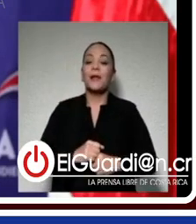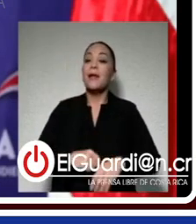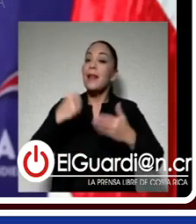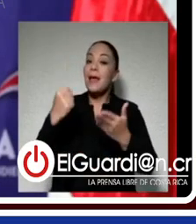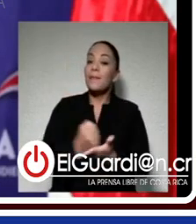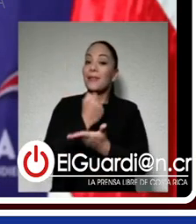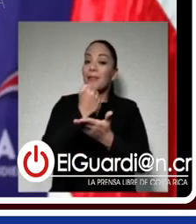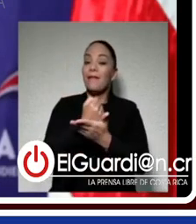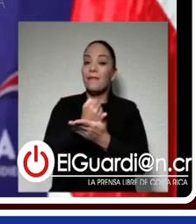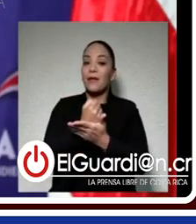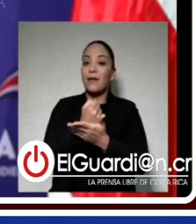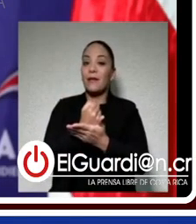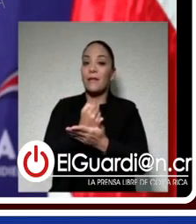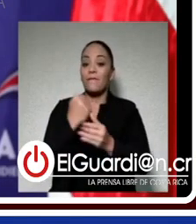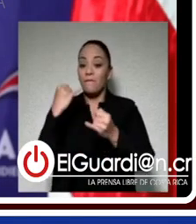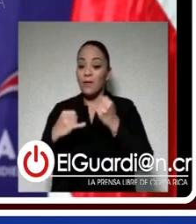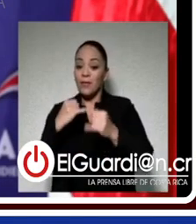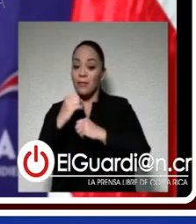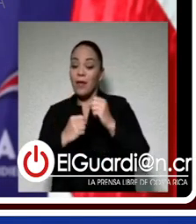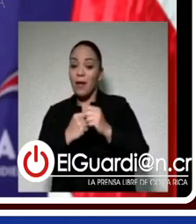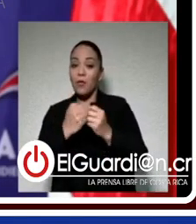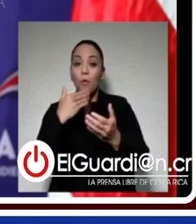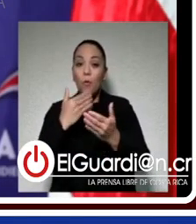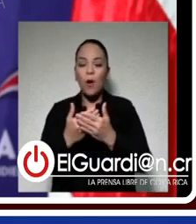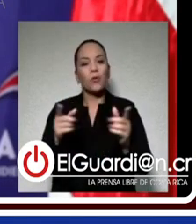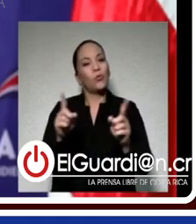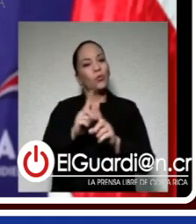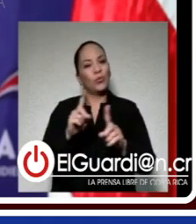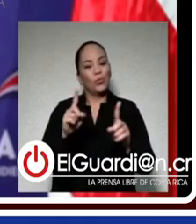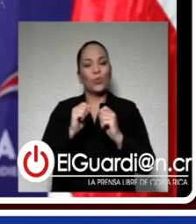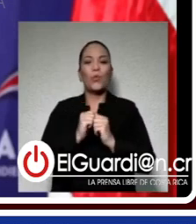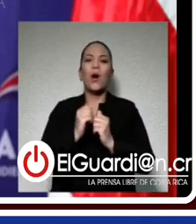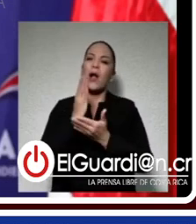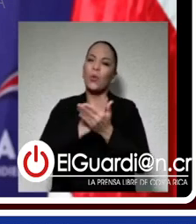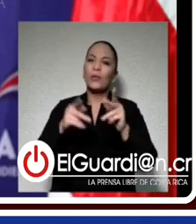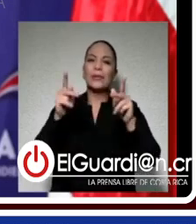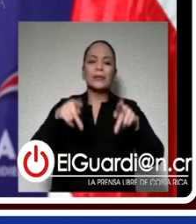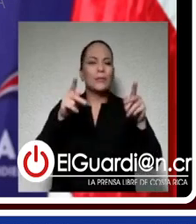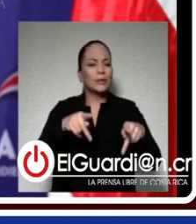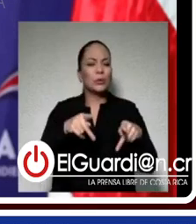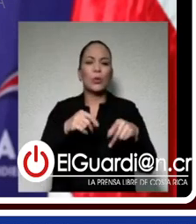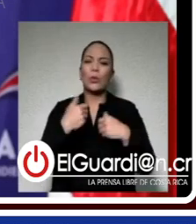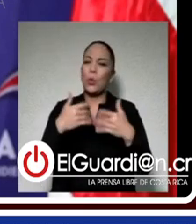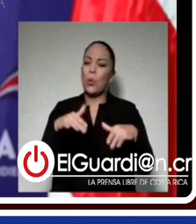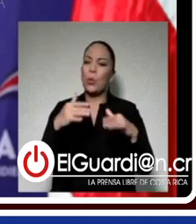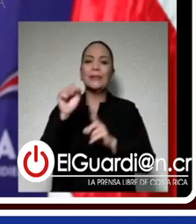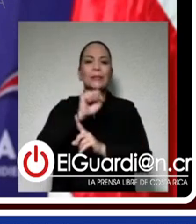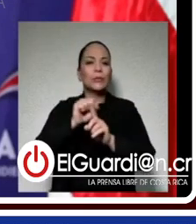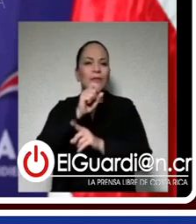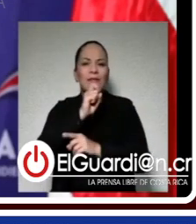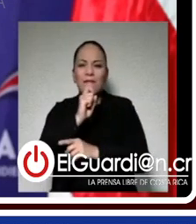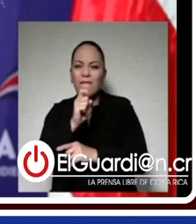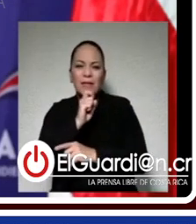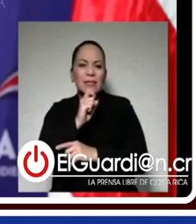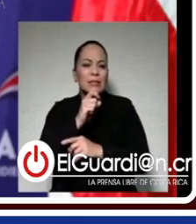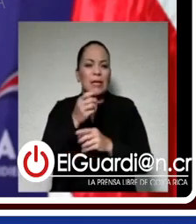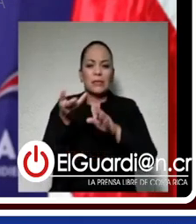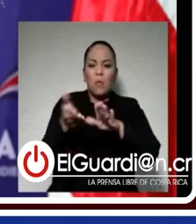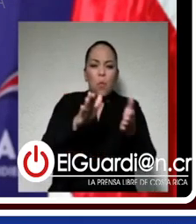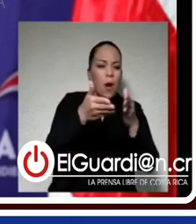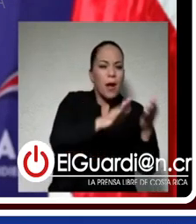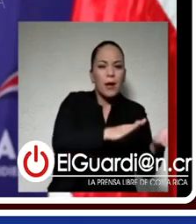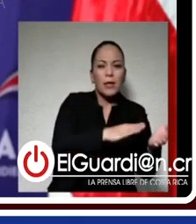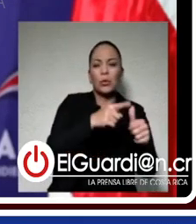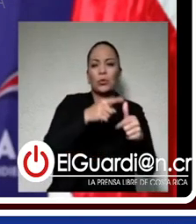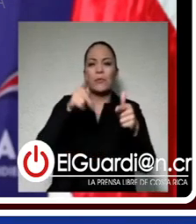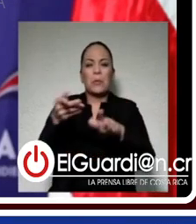un buen fin de año para todos. Hubo gente que tuvo muchas tragedias, muertos,